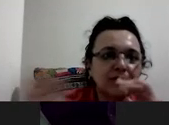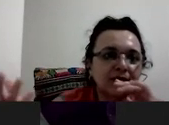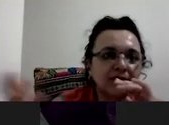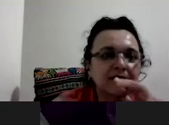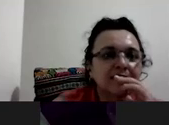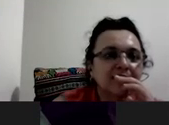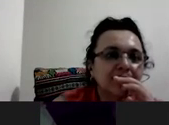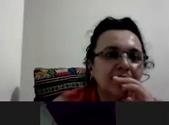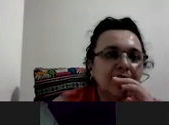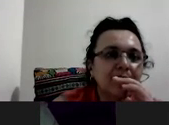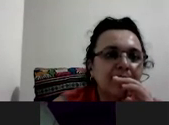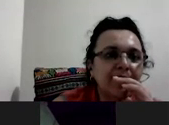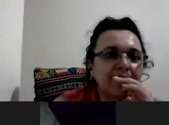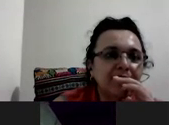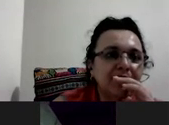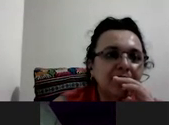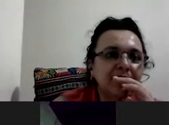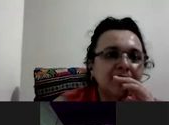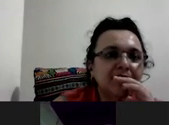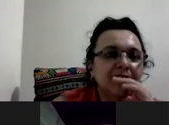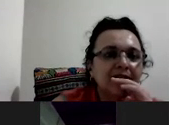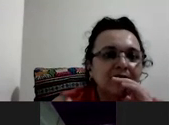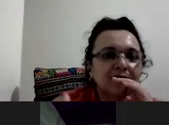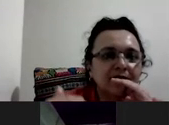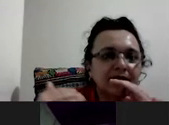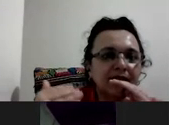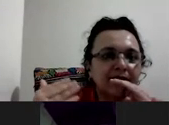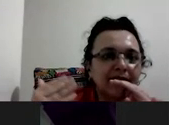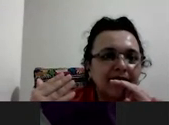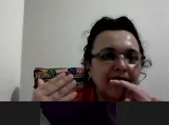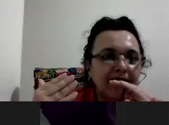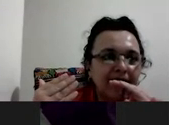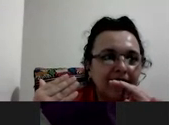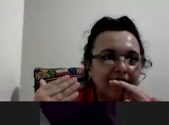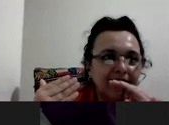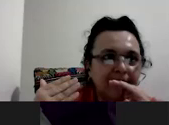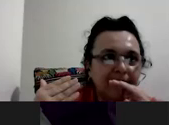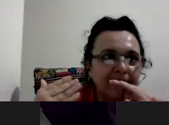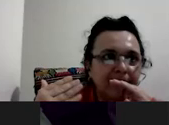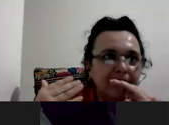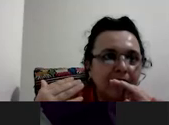dos cosas, el comparative degree, entonces diría,